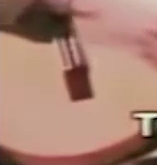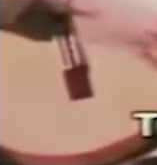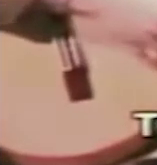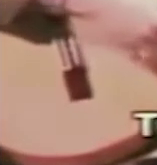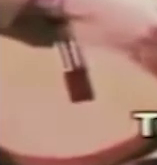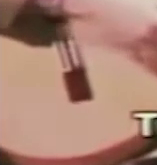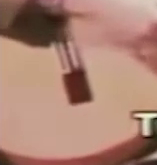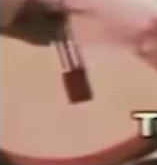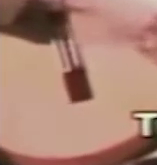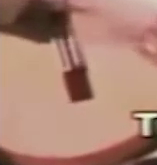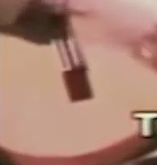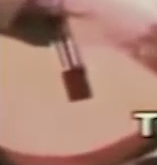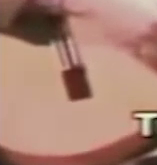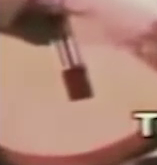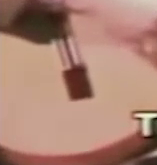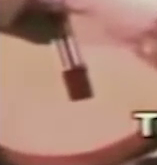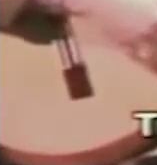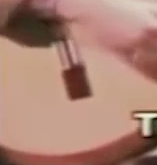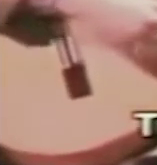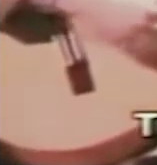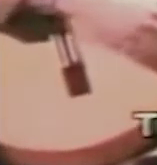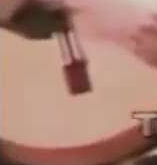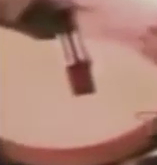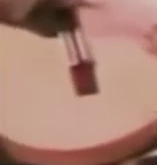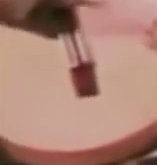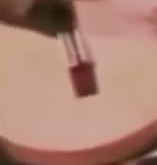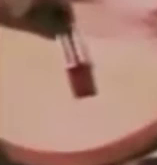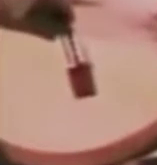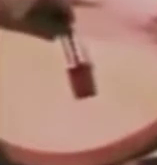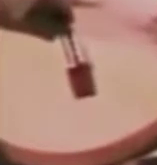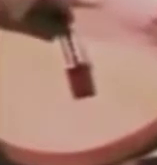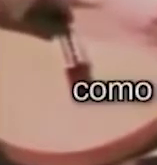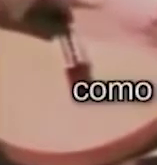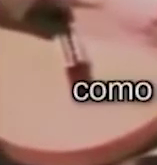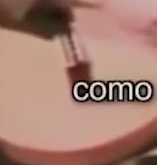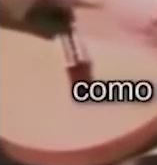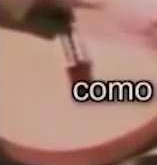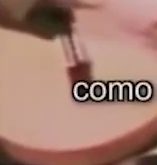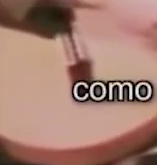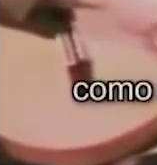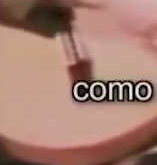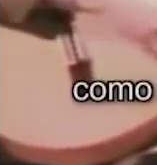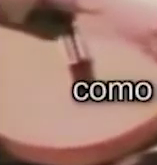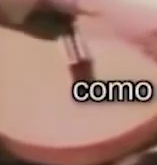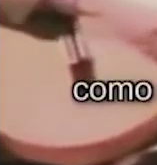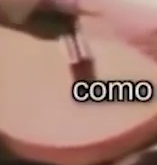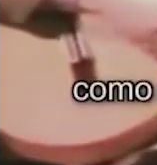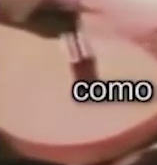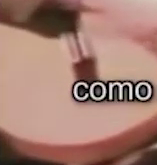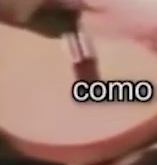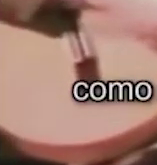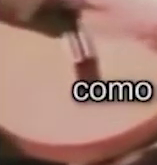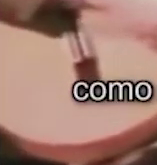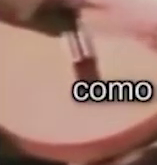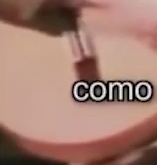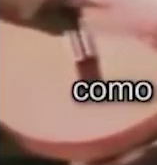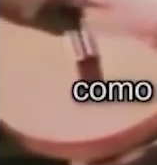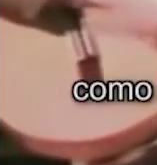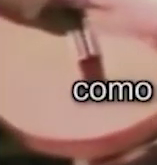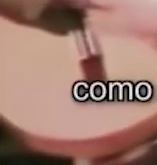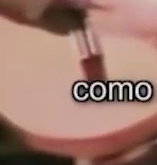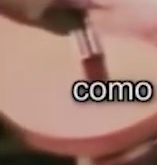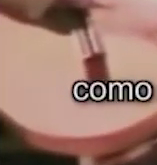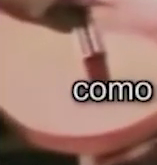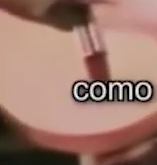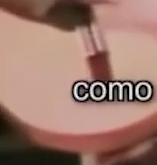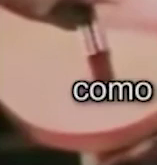cómo me haces hablar en el silencio, cómo no te me quitas de